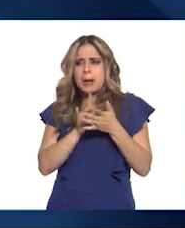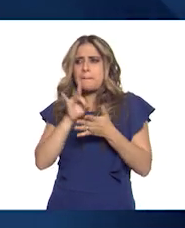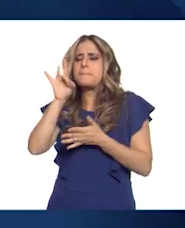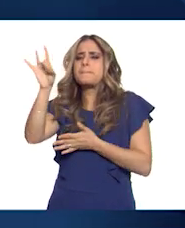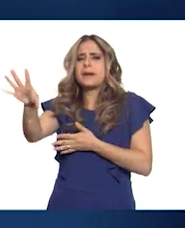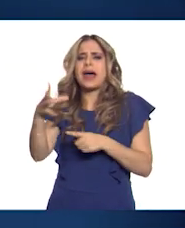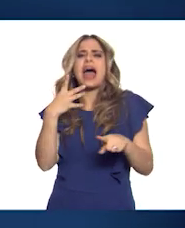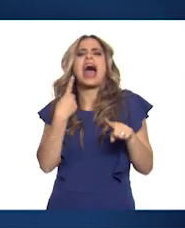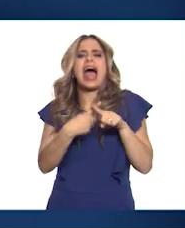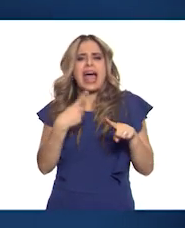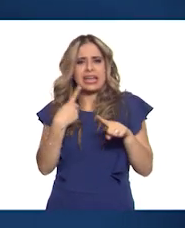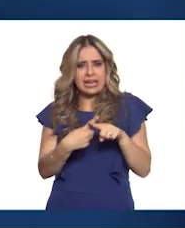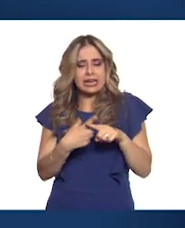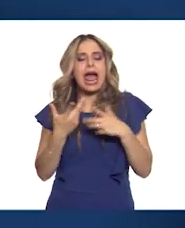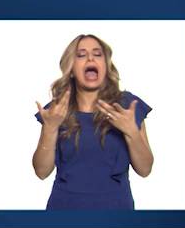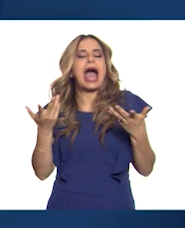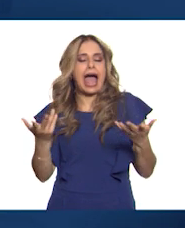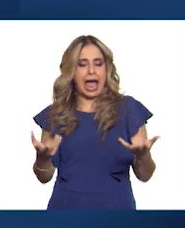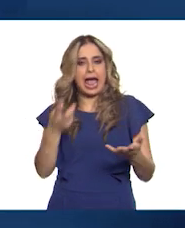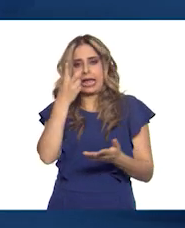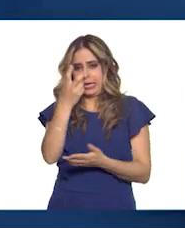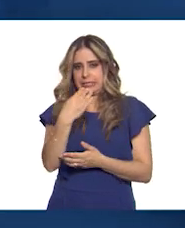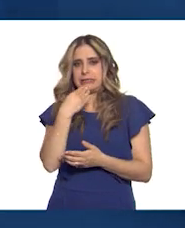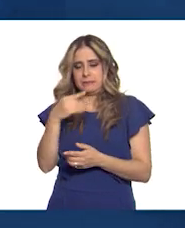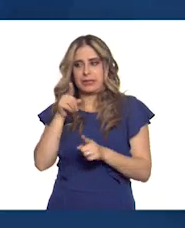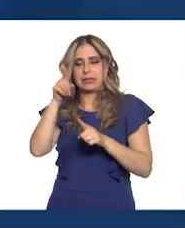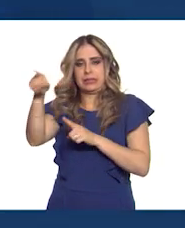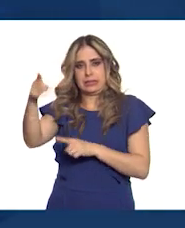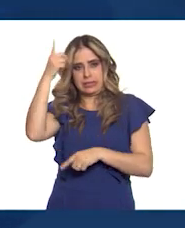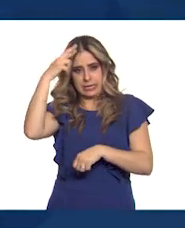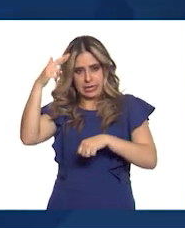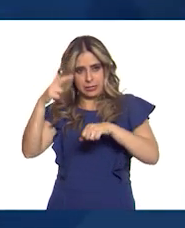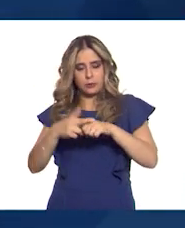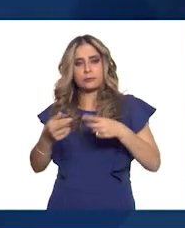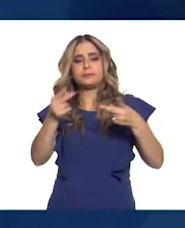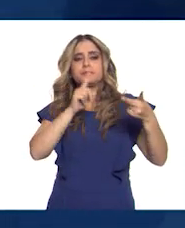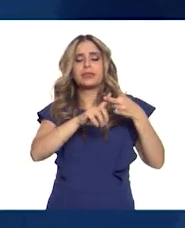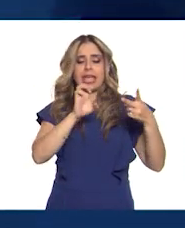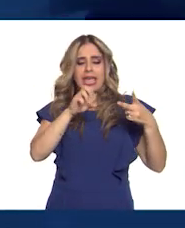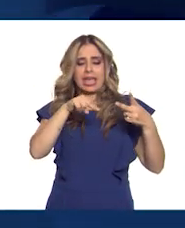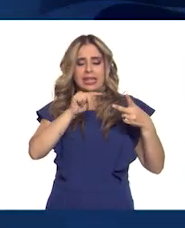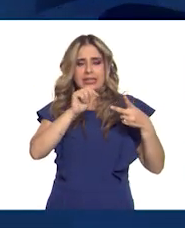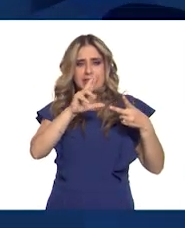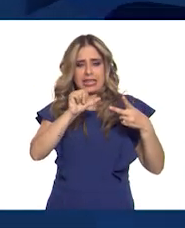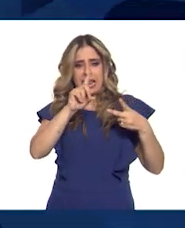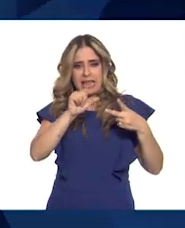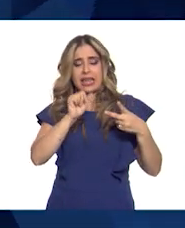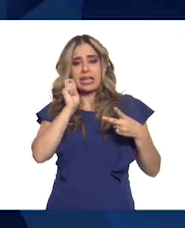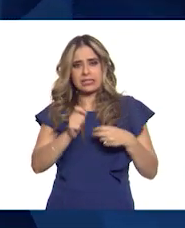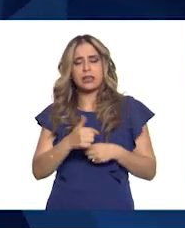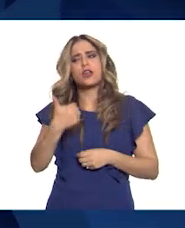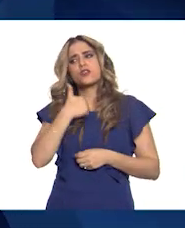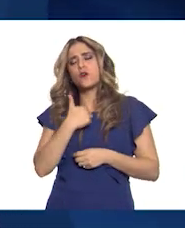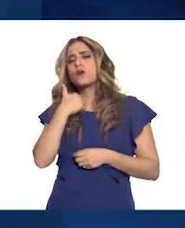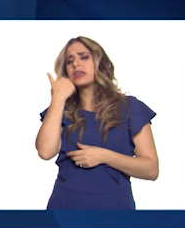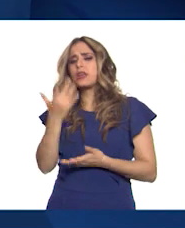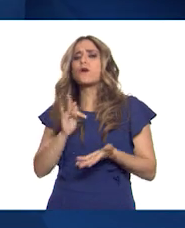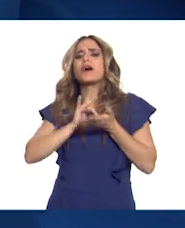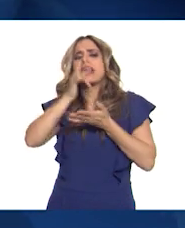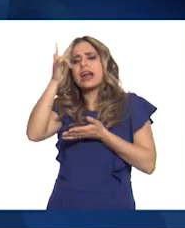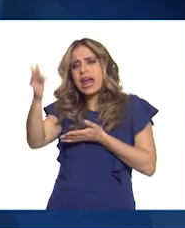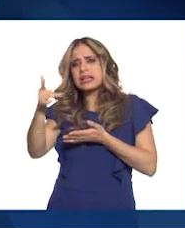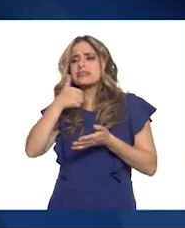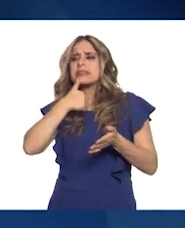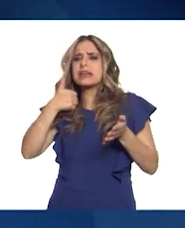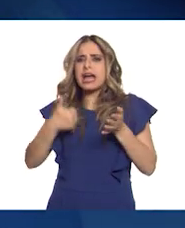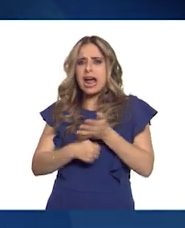en la entrada, tu presentación, reconocer el esfuerzo de los docentes y expresar tu gratitud, pero no mencionaste nada de